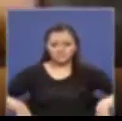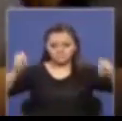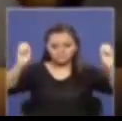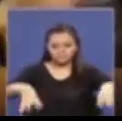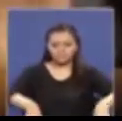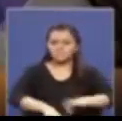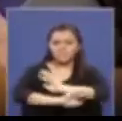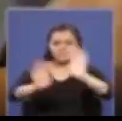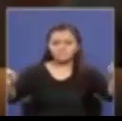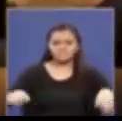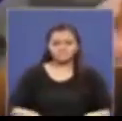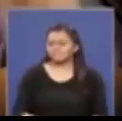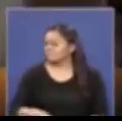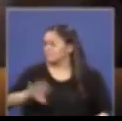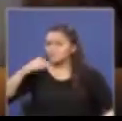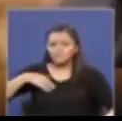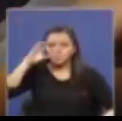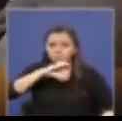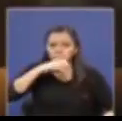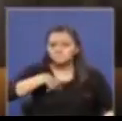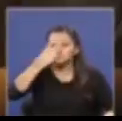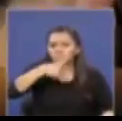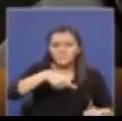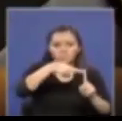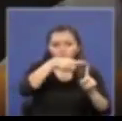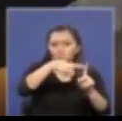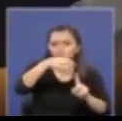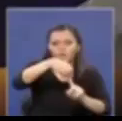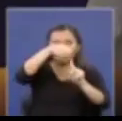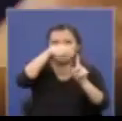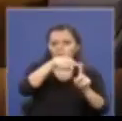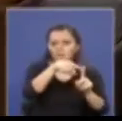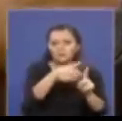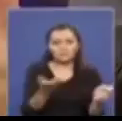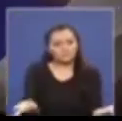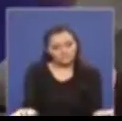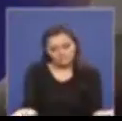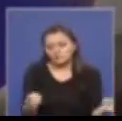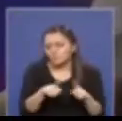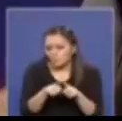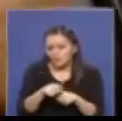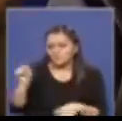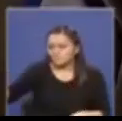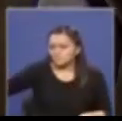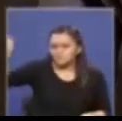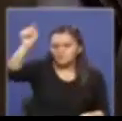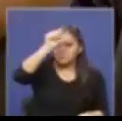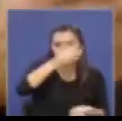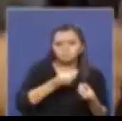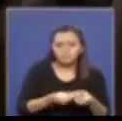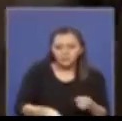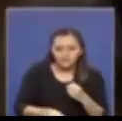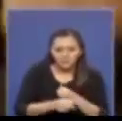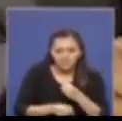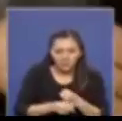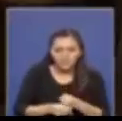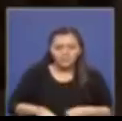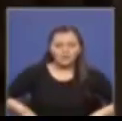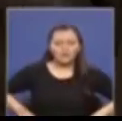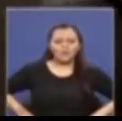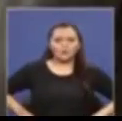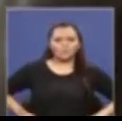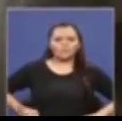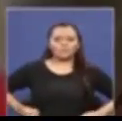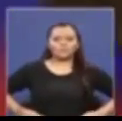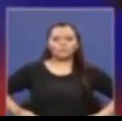olvídense, no me ven ustedes aquí, yo me pongo a buscar a mi hijo, como cualquiera de ustedes. Entonces uno pierde su trabajo, tiene que gastar en